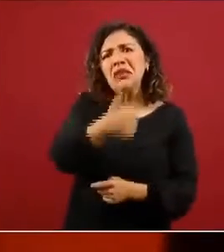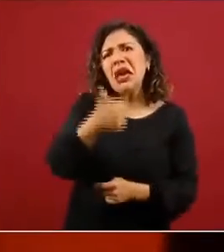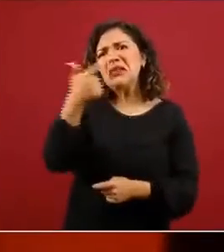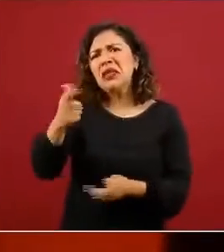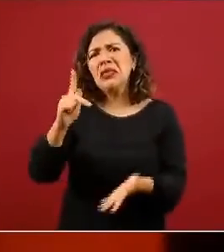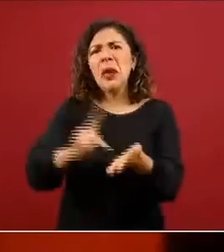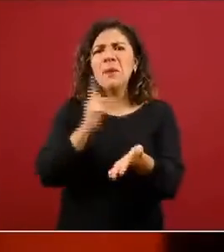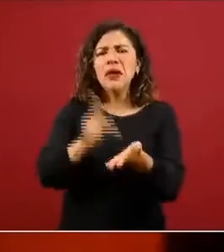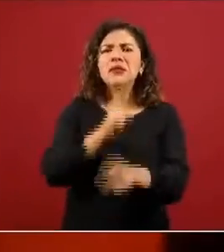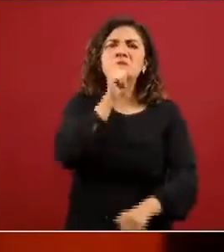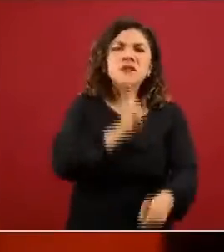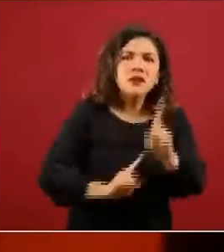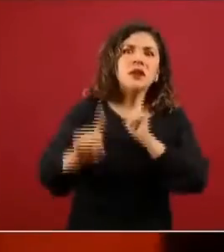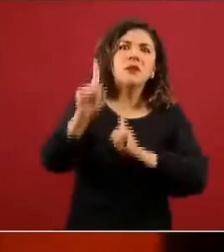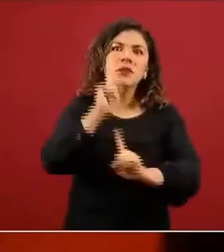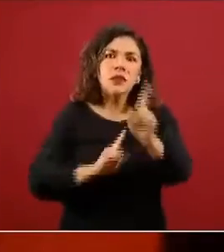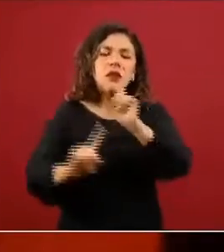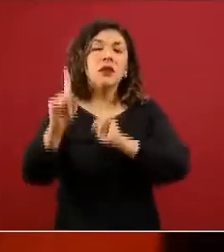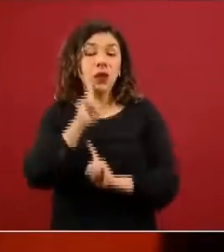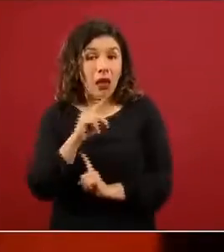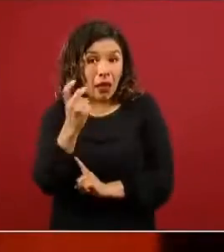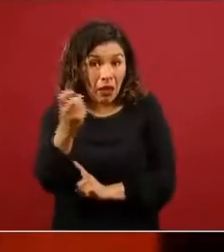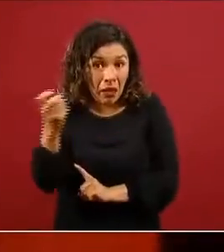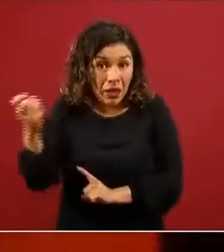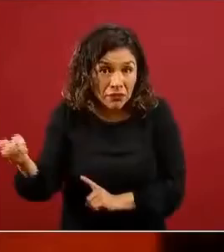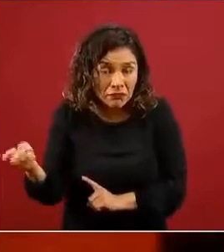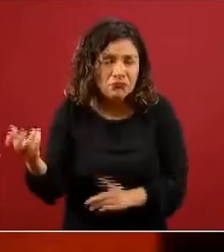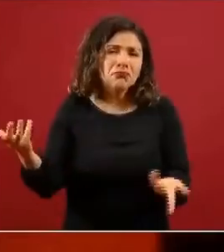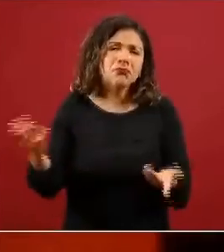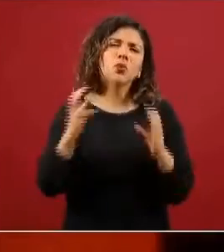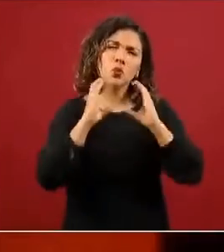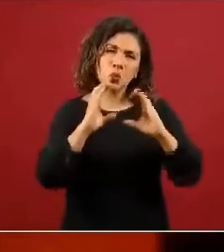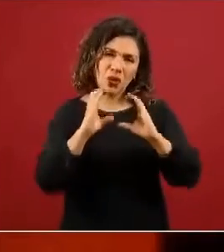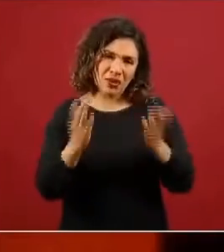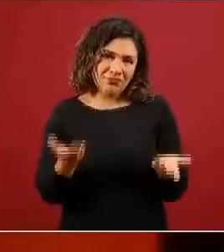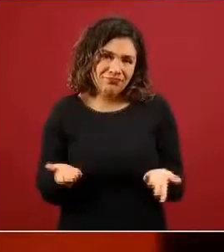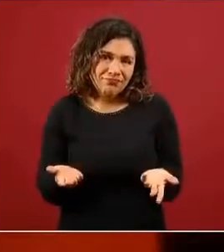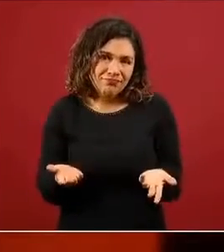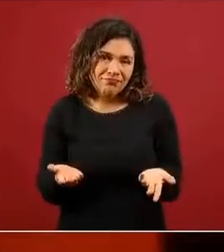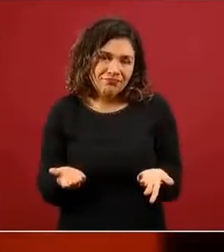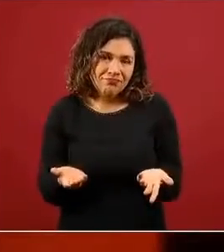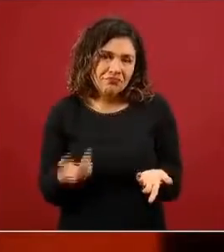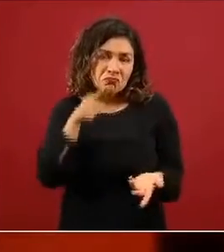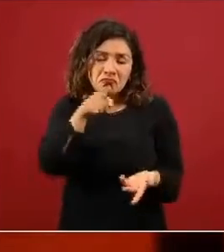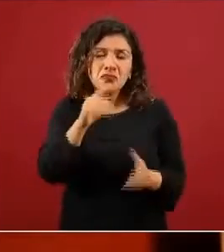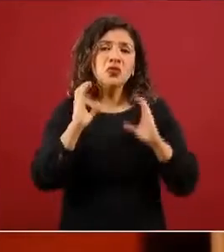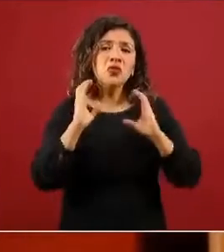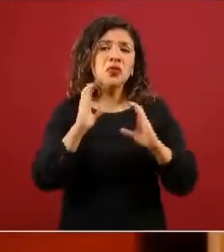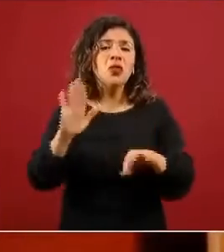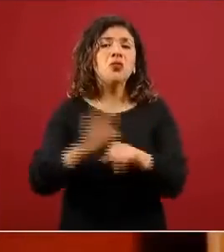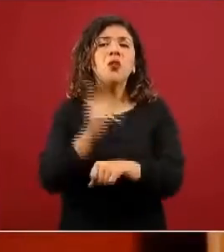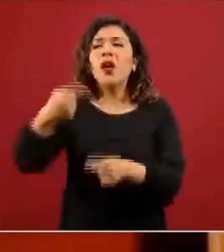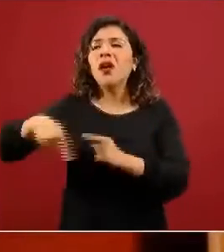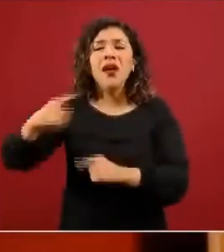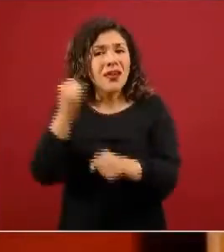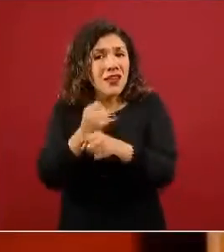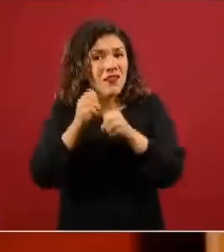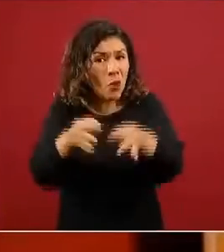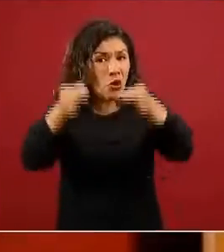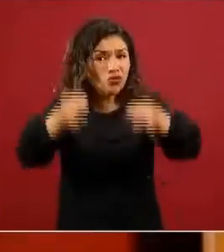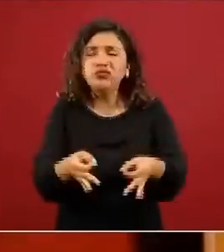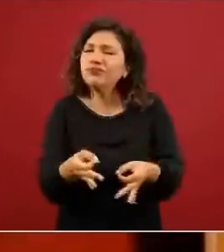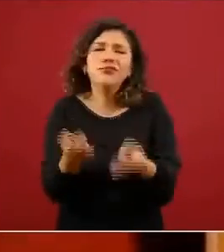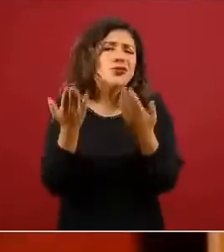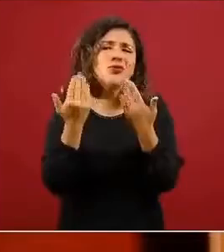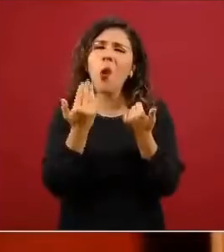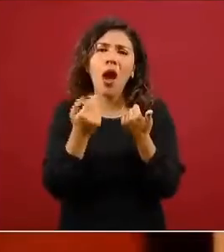mentiras una y otra vez, tenga precaución porque le van a desinformar y eso